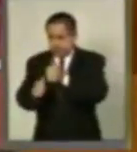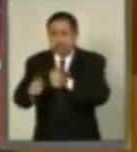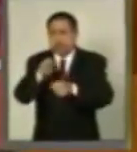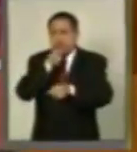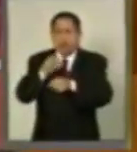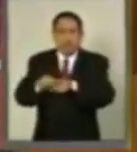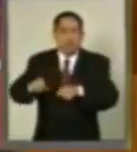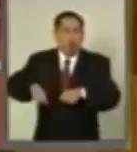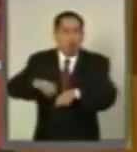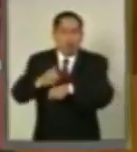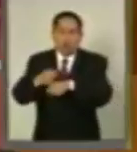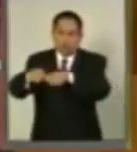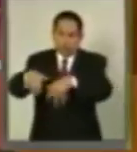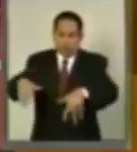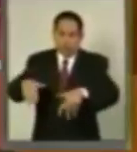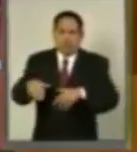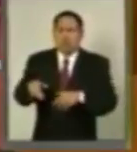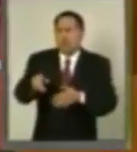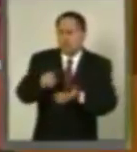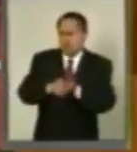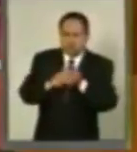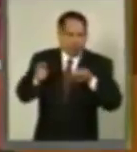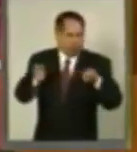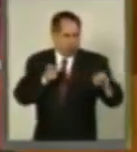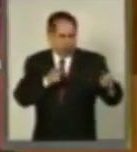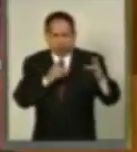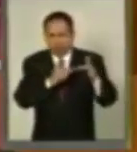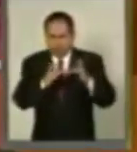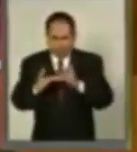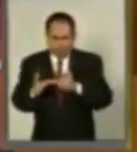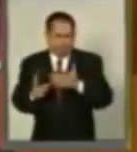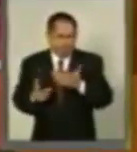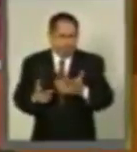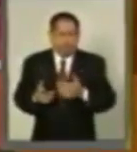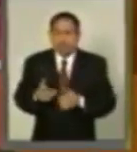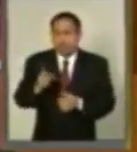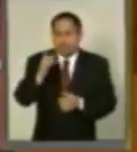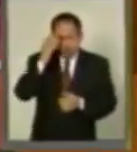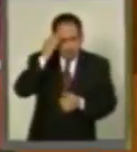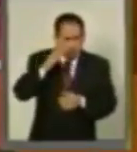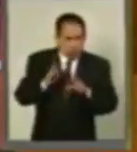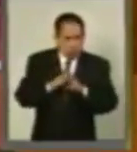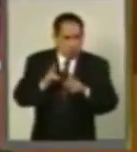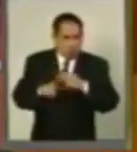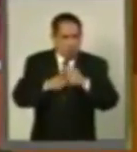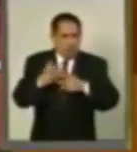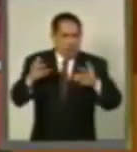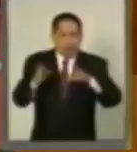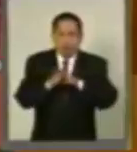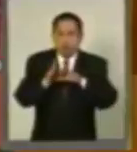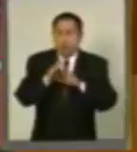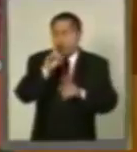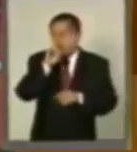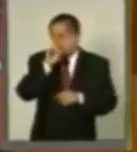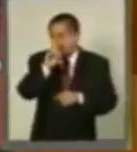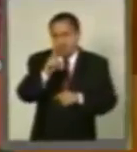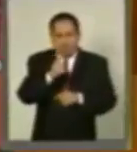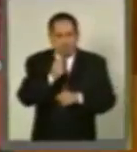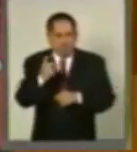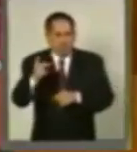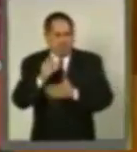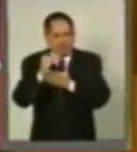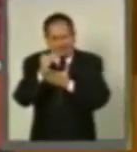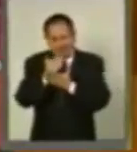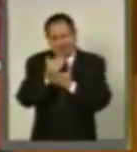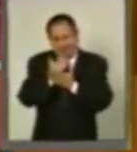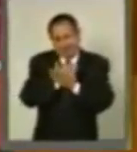en coordinación con esos actores, sobre todo para hacer frente al problema y